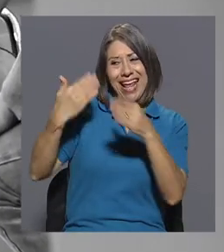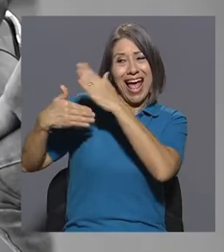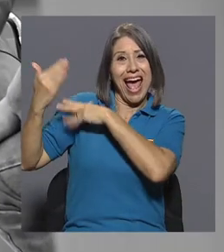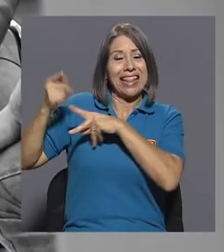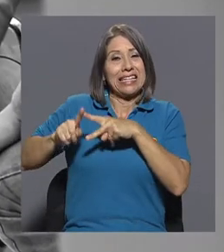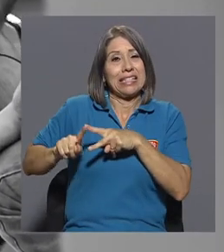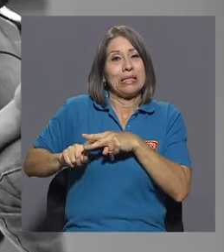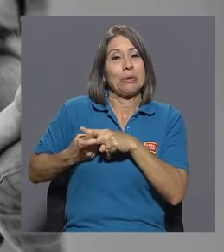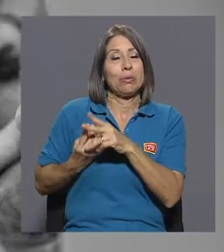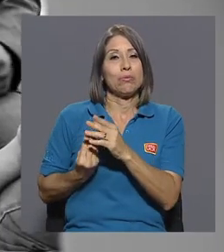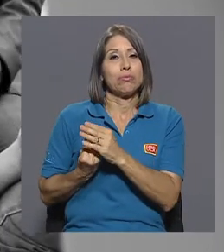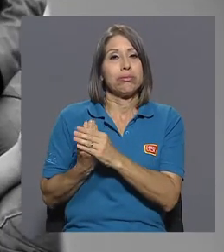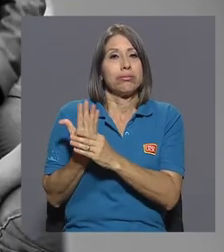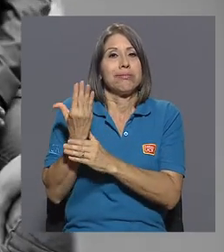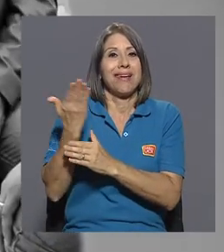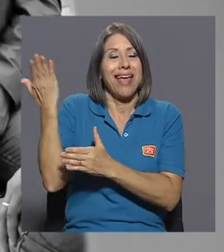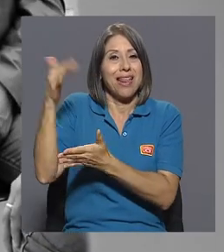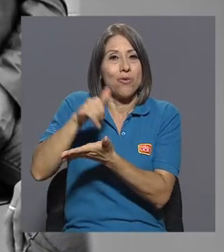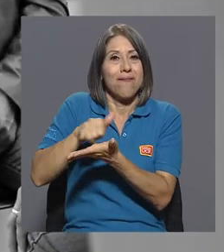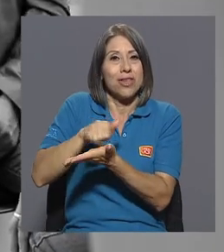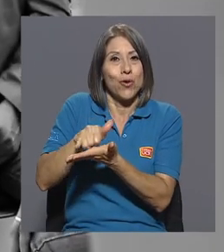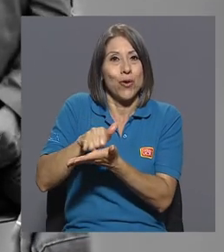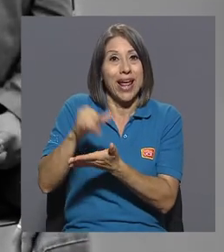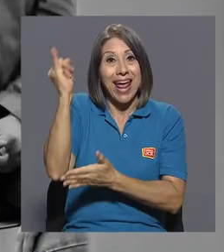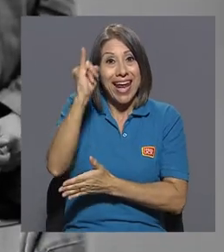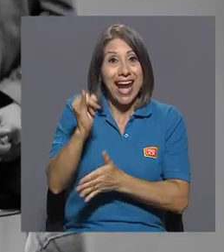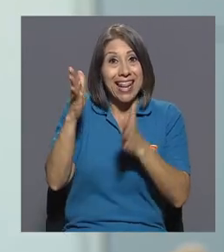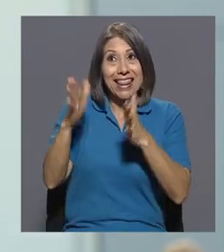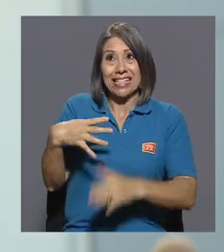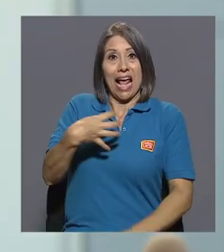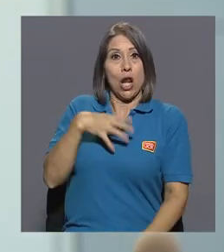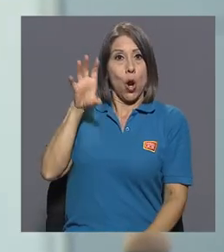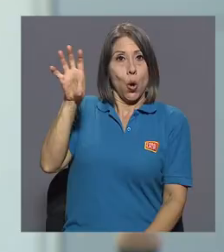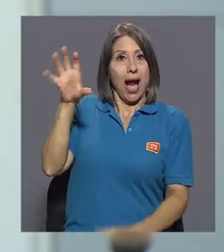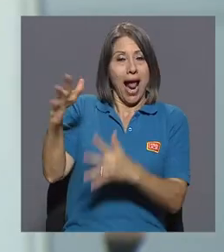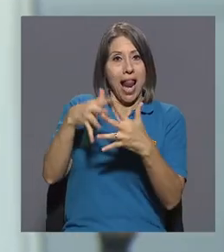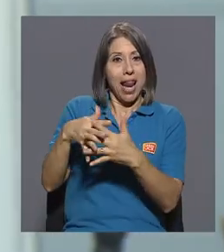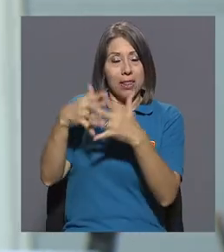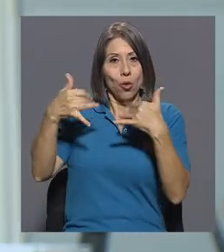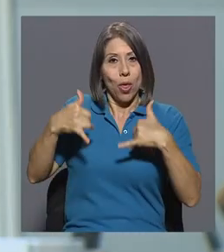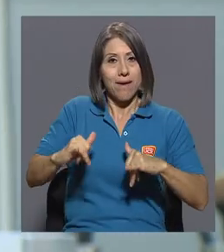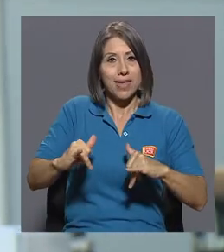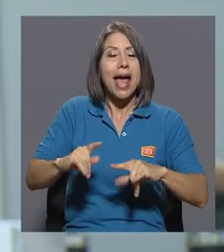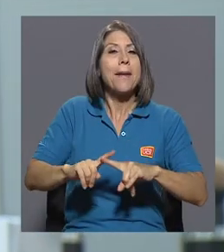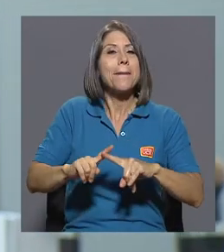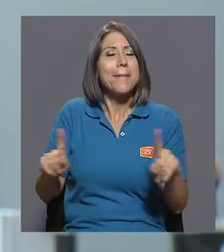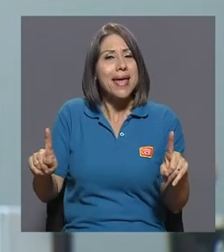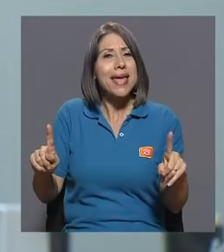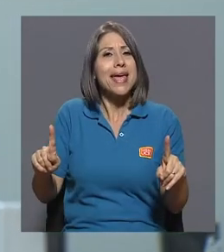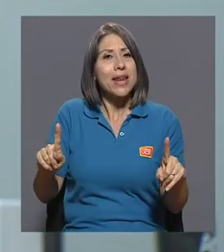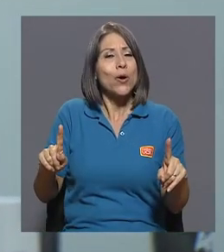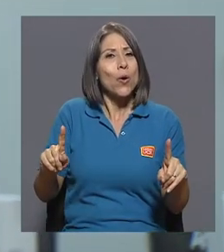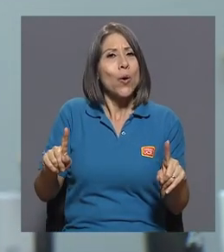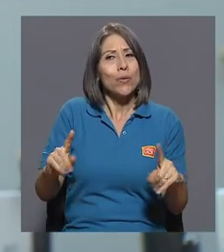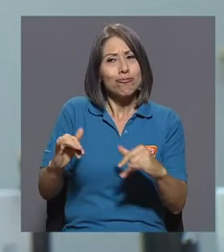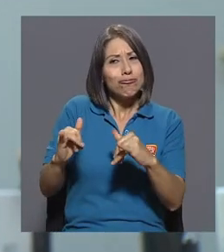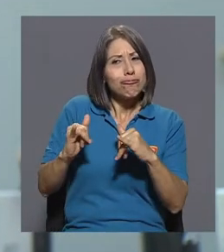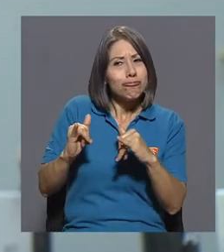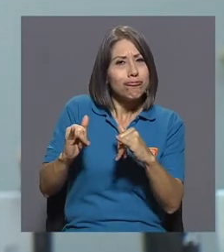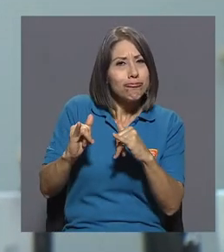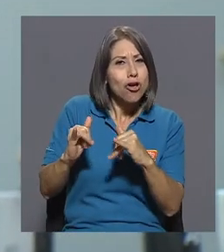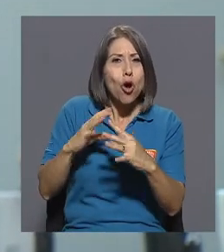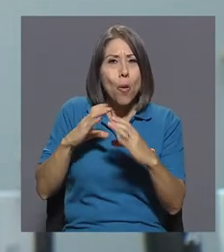York, era un artista local todavía, entonces, pero sí teníamos varias cosas en común en nuestras